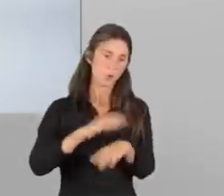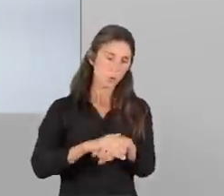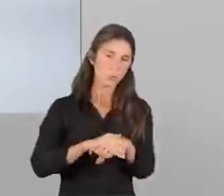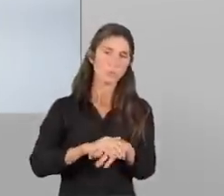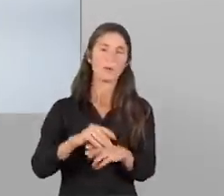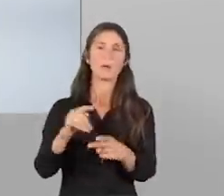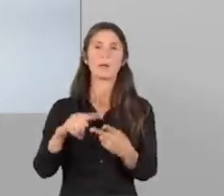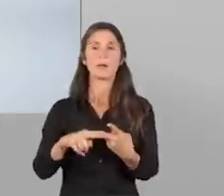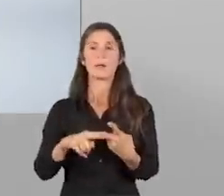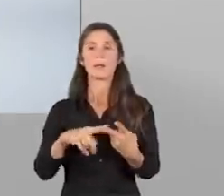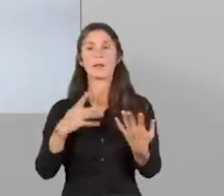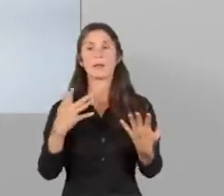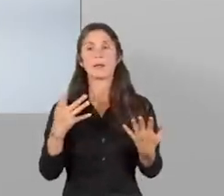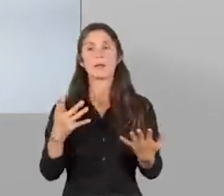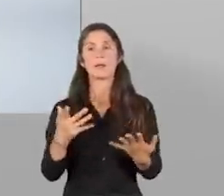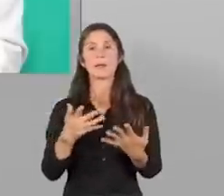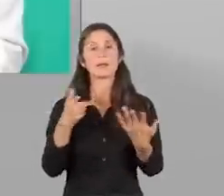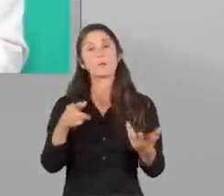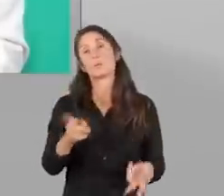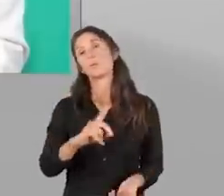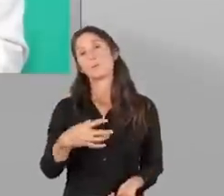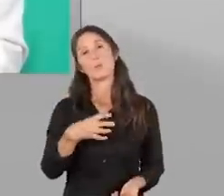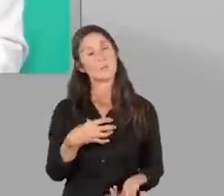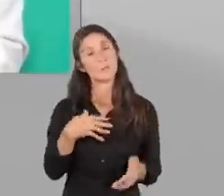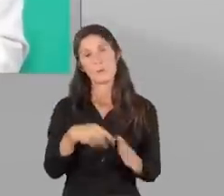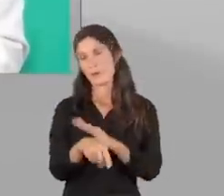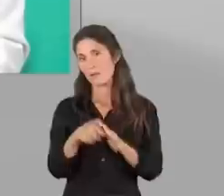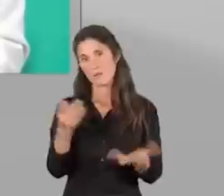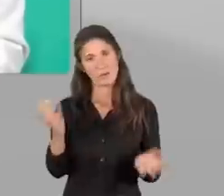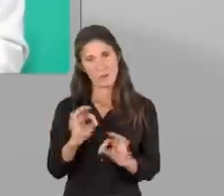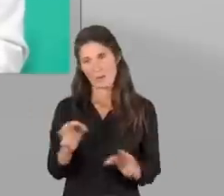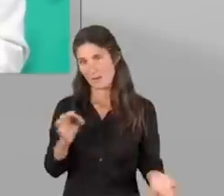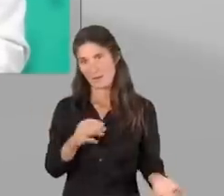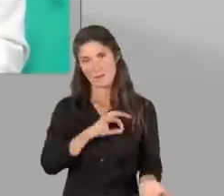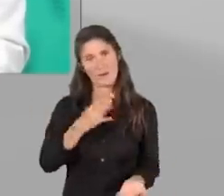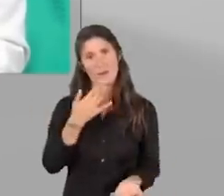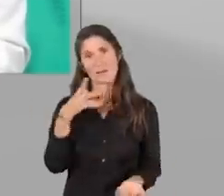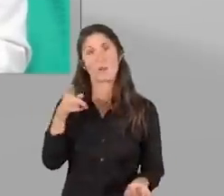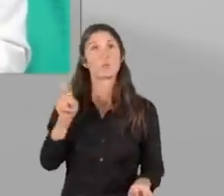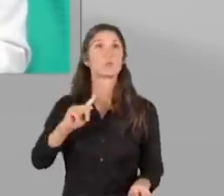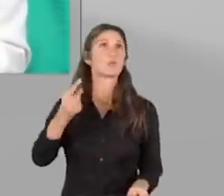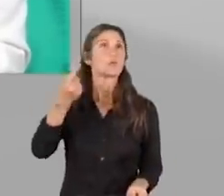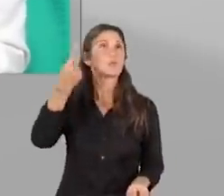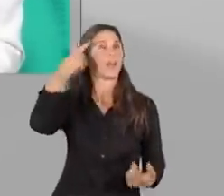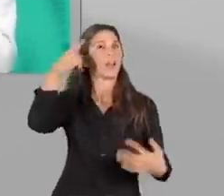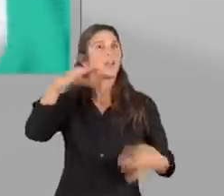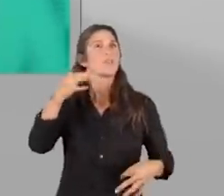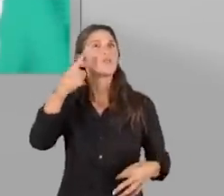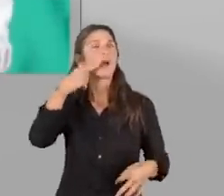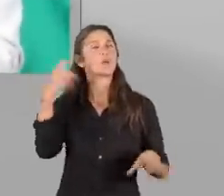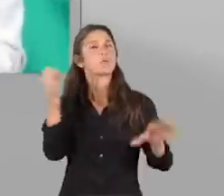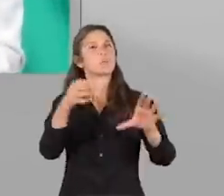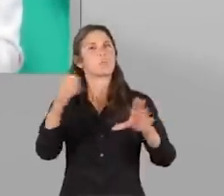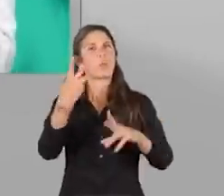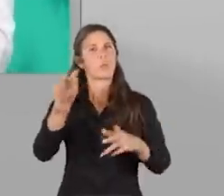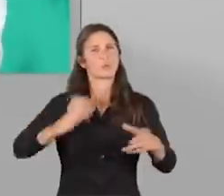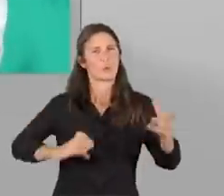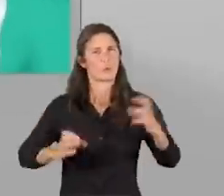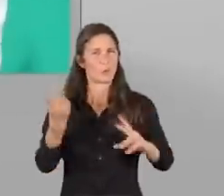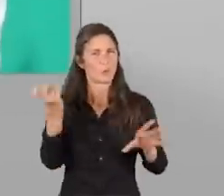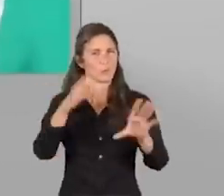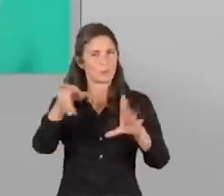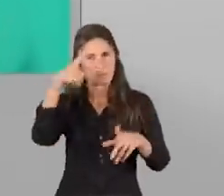que usted no puede gestionar nada señora García que no se enteró que cobraba dos sueldos en su cuenta bancaria entonces pero las